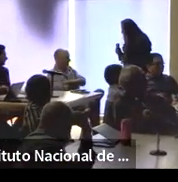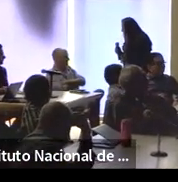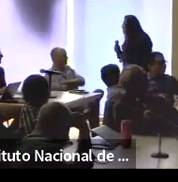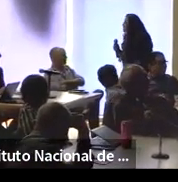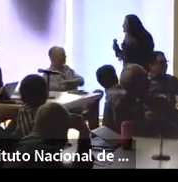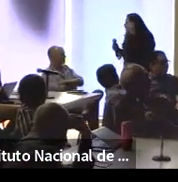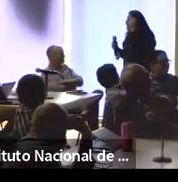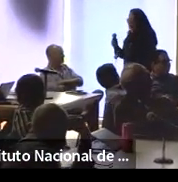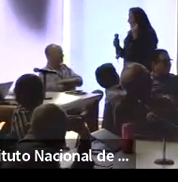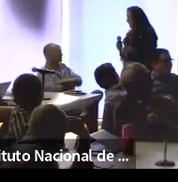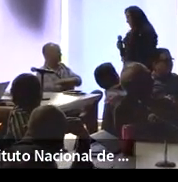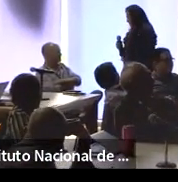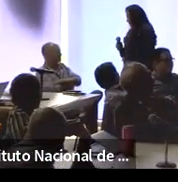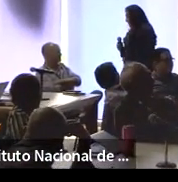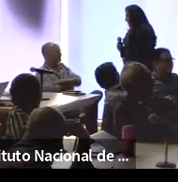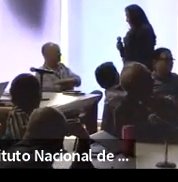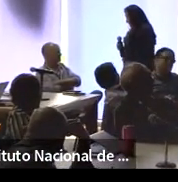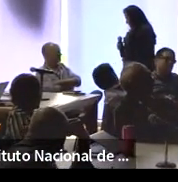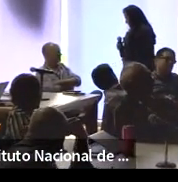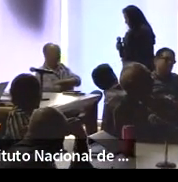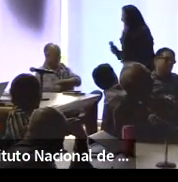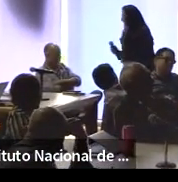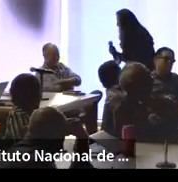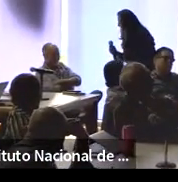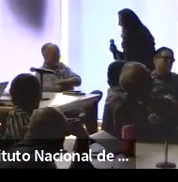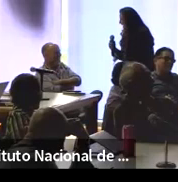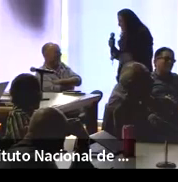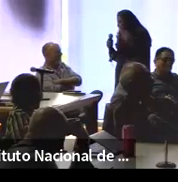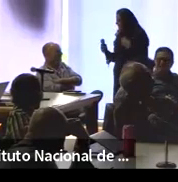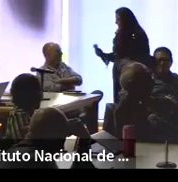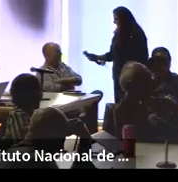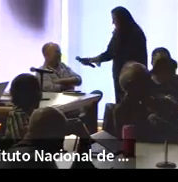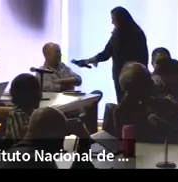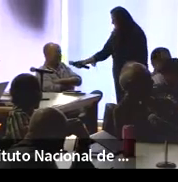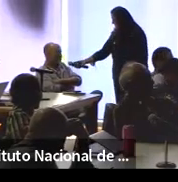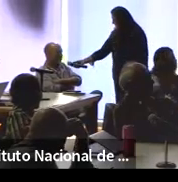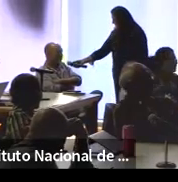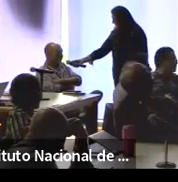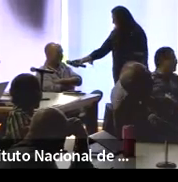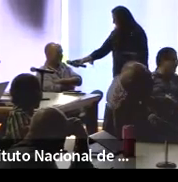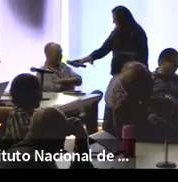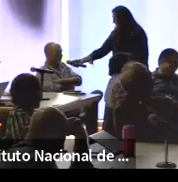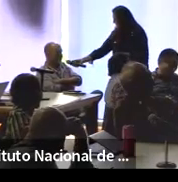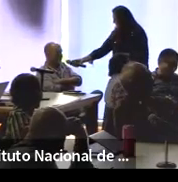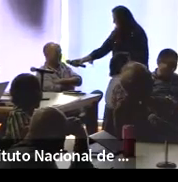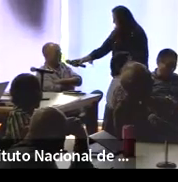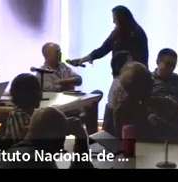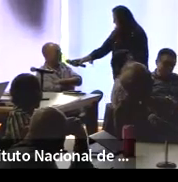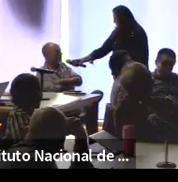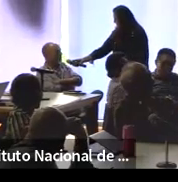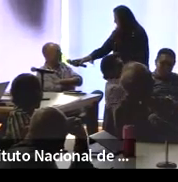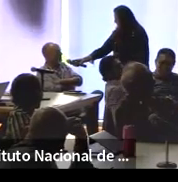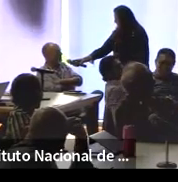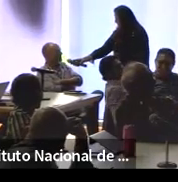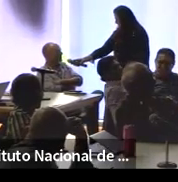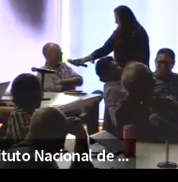situación qué piensa que pero diga la verdad A ver qué piensan Procuro tratar de